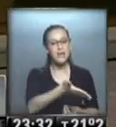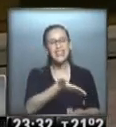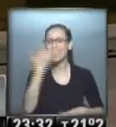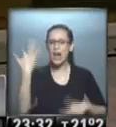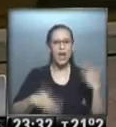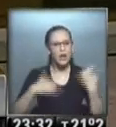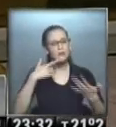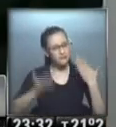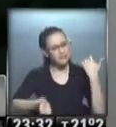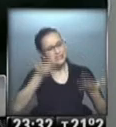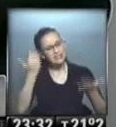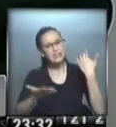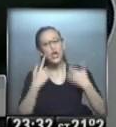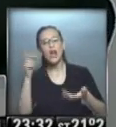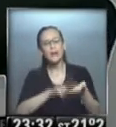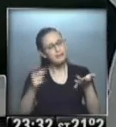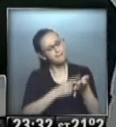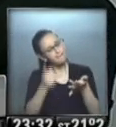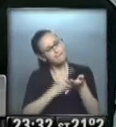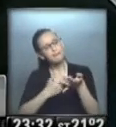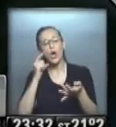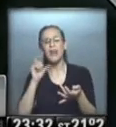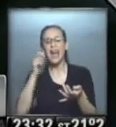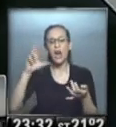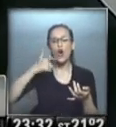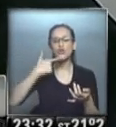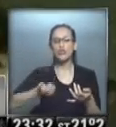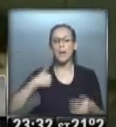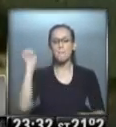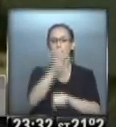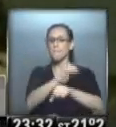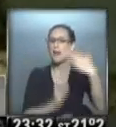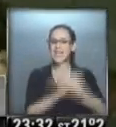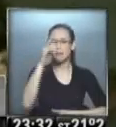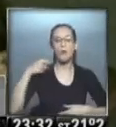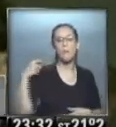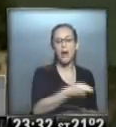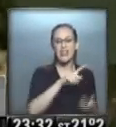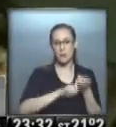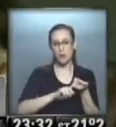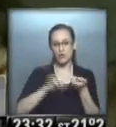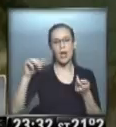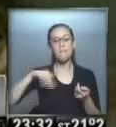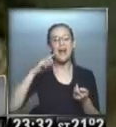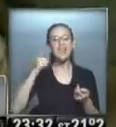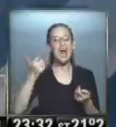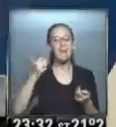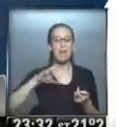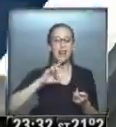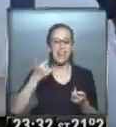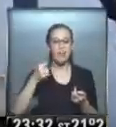amplia de la sentencia que condenó a Carlos Carrascosa a prisión perpetua por el homicidio de su esposa, María Marta García